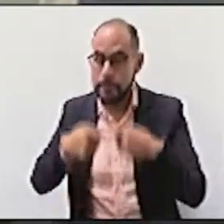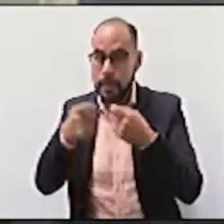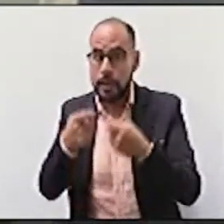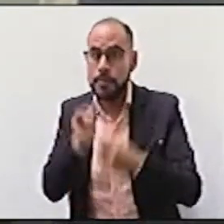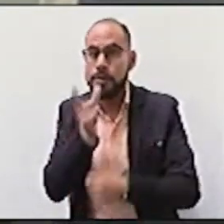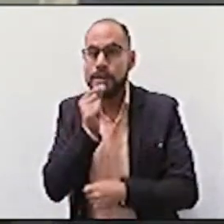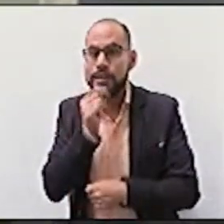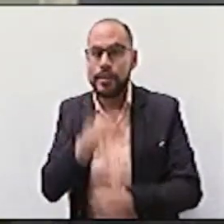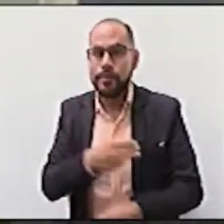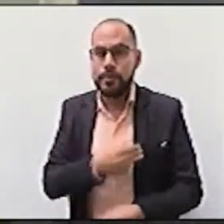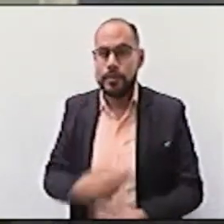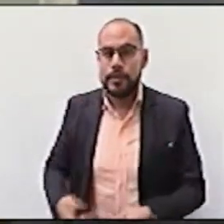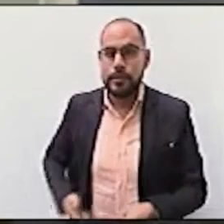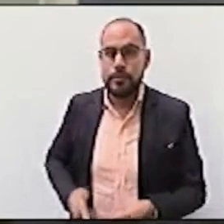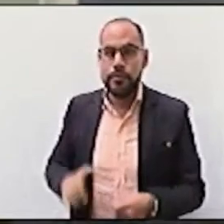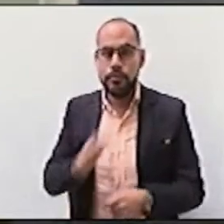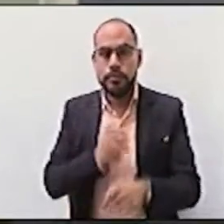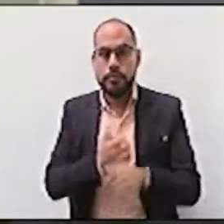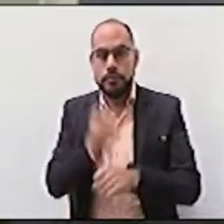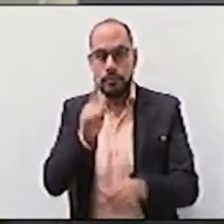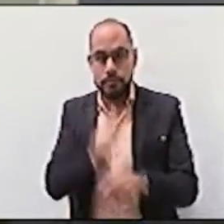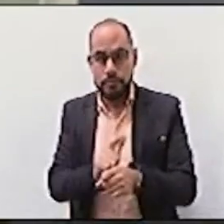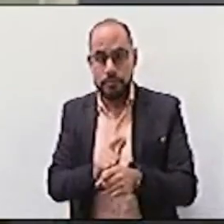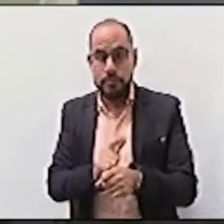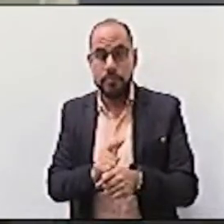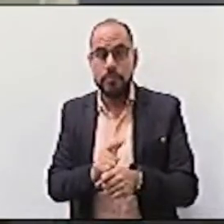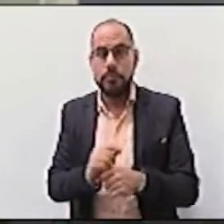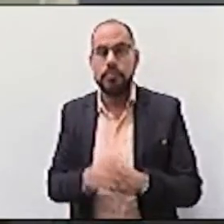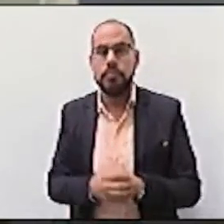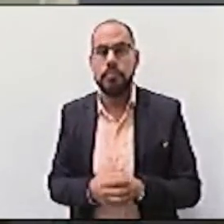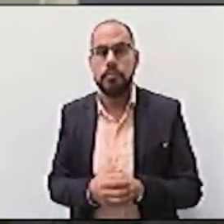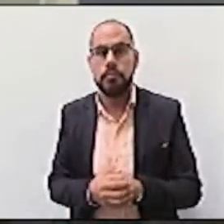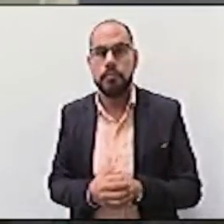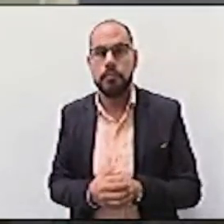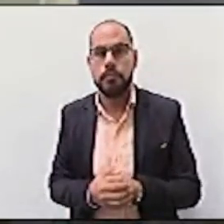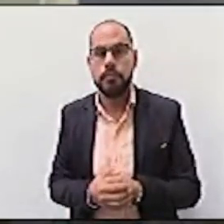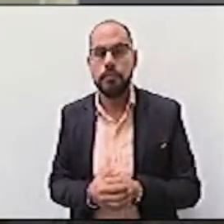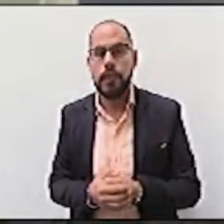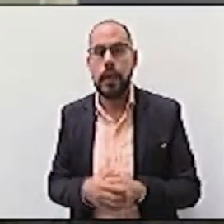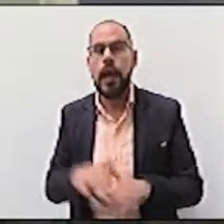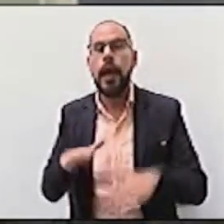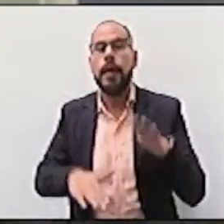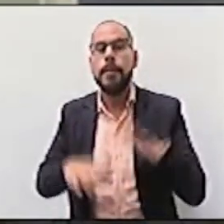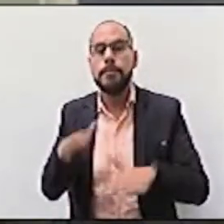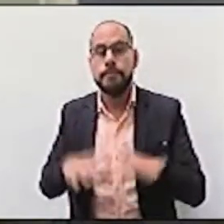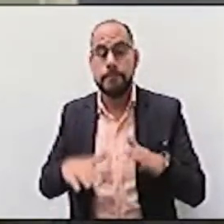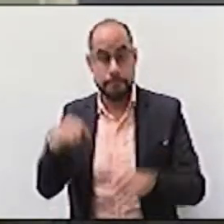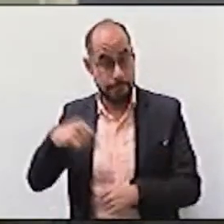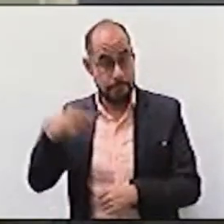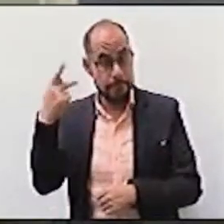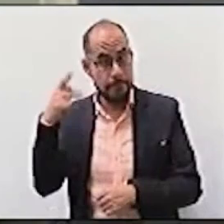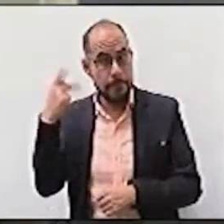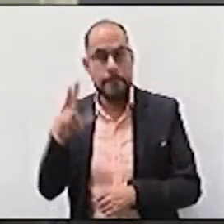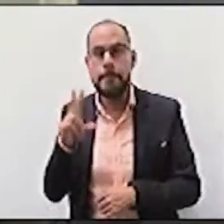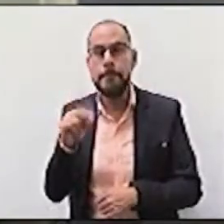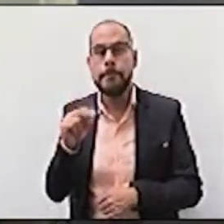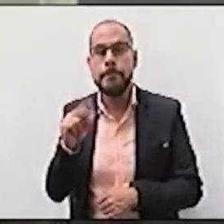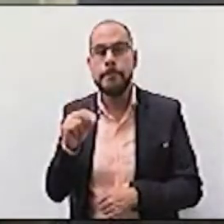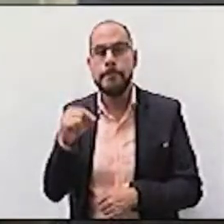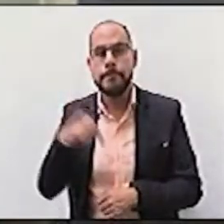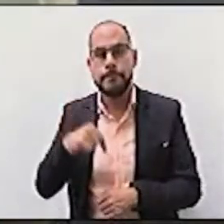policías municipales y estatales, que en muchos casos no es el caso del estado de Puebla, porque aquí